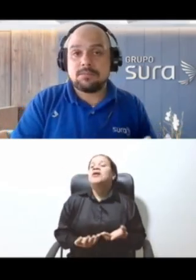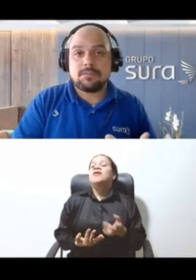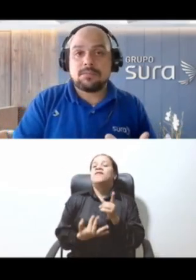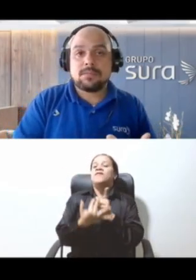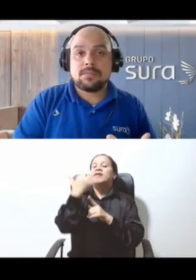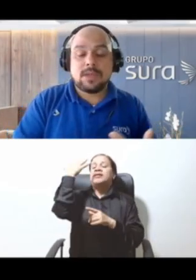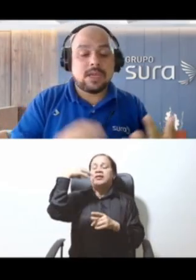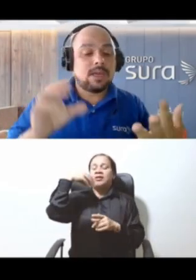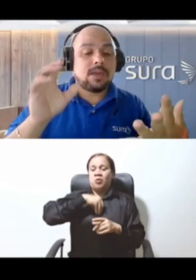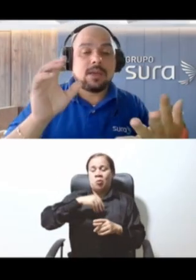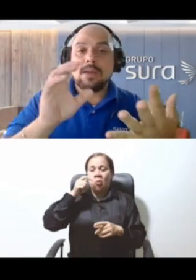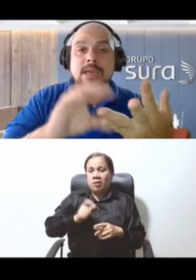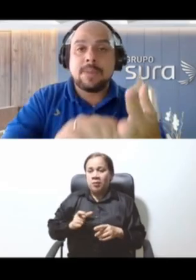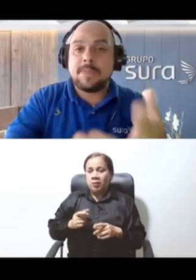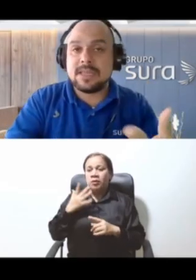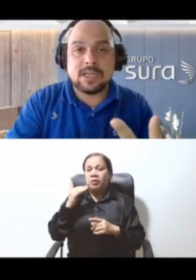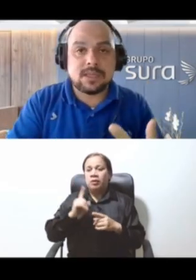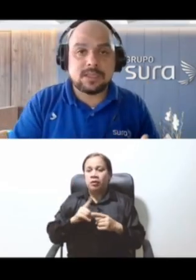VIH,